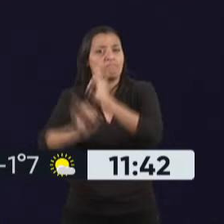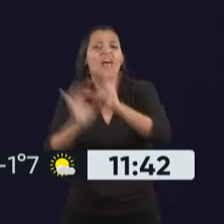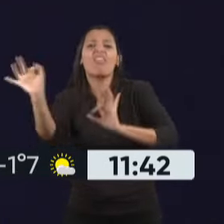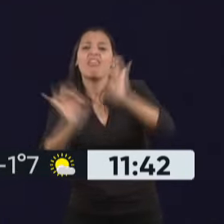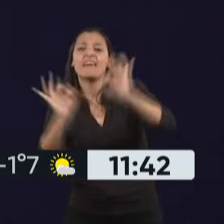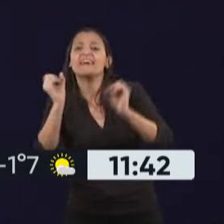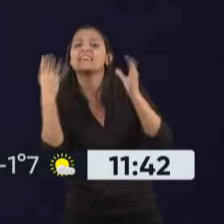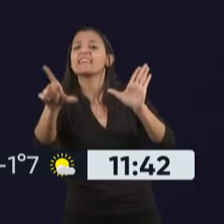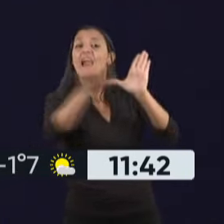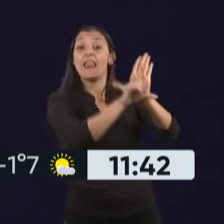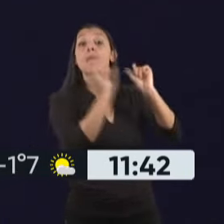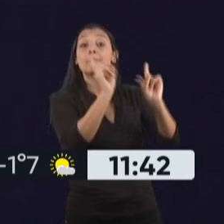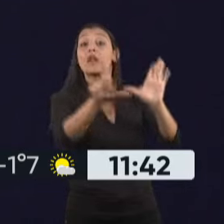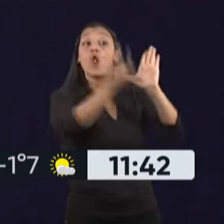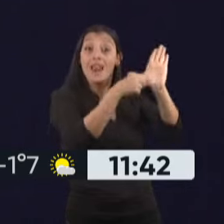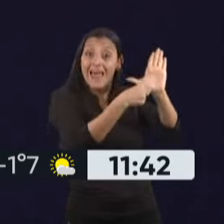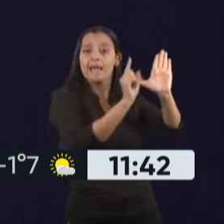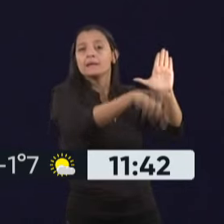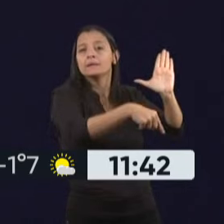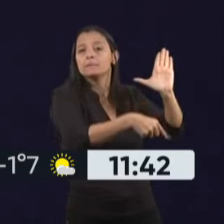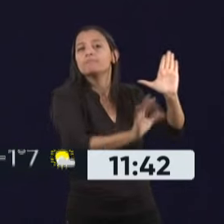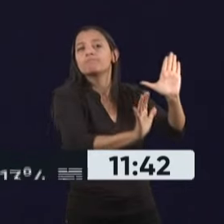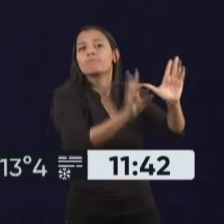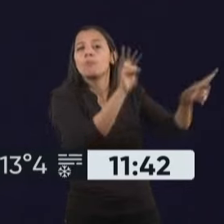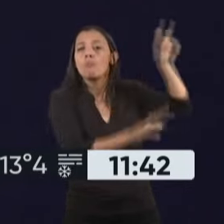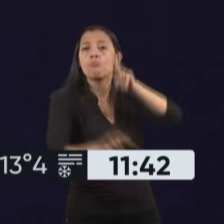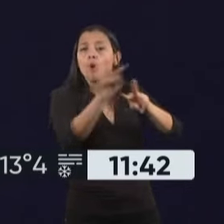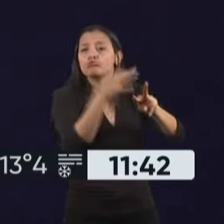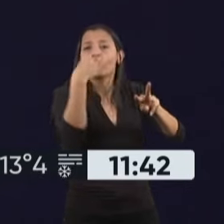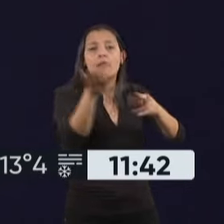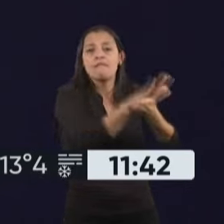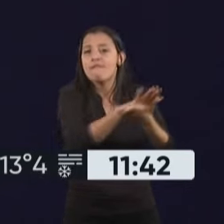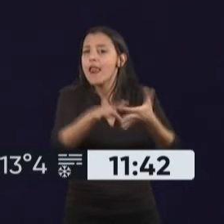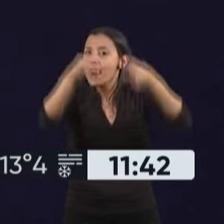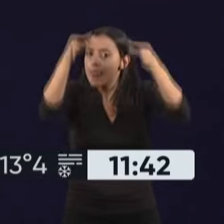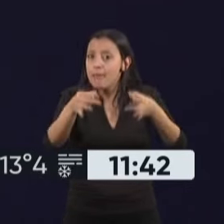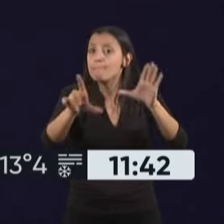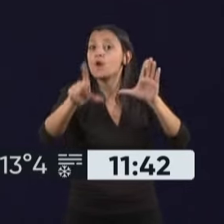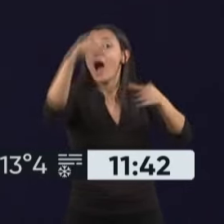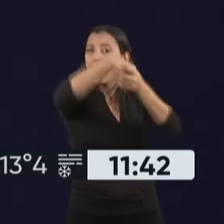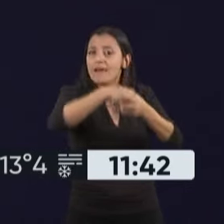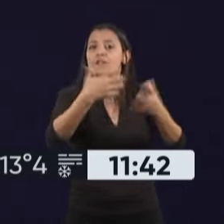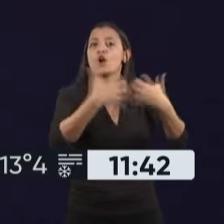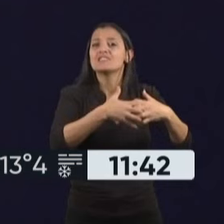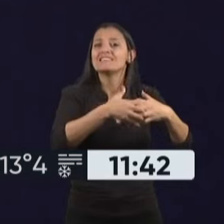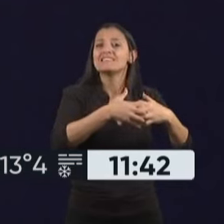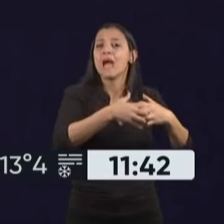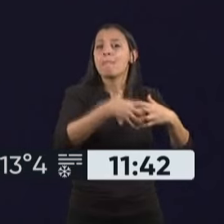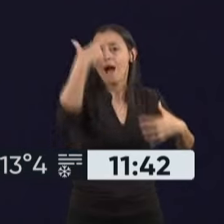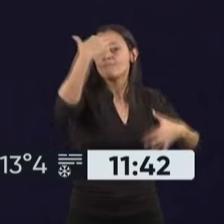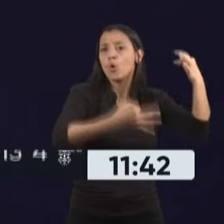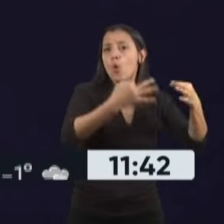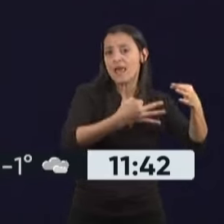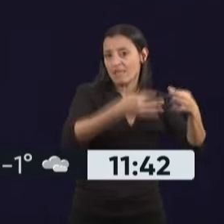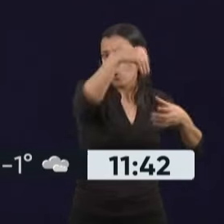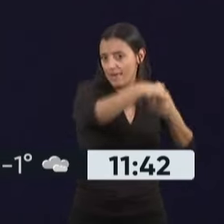originalmente esa ley propone es hacer una limpieza del sistema jurídico argentino con leyes que han quedado, o reglamentaciones